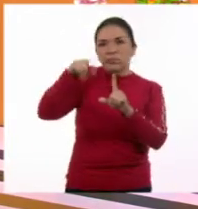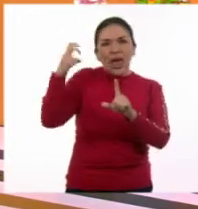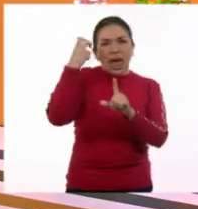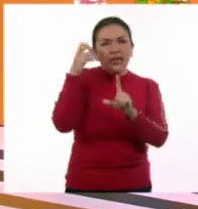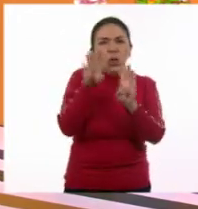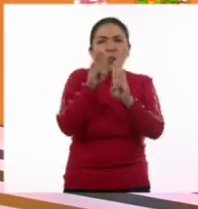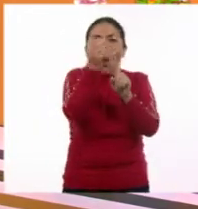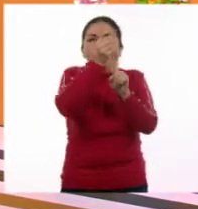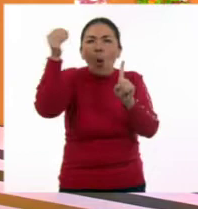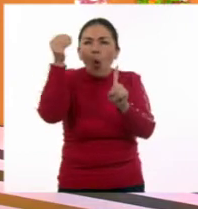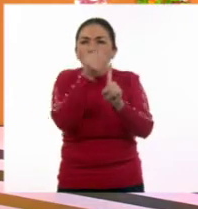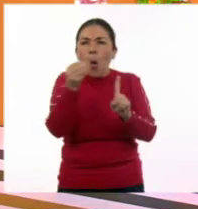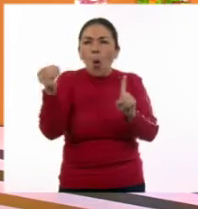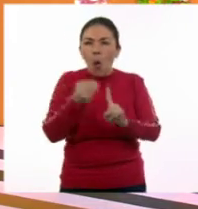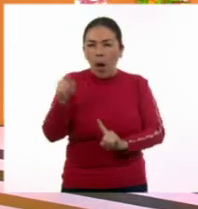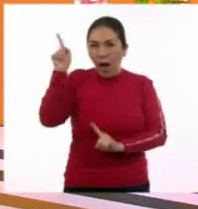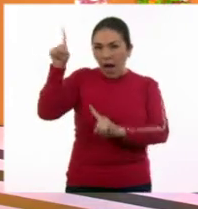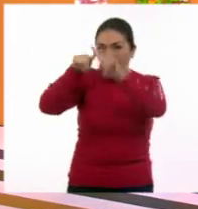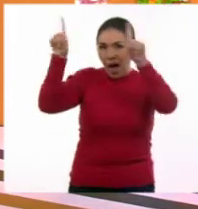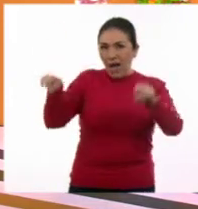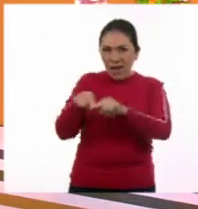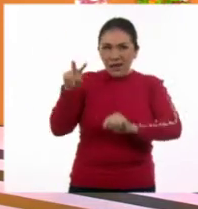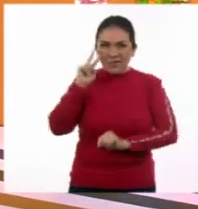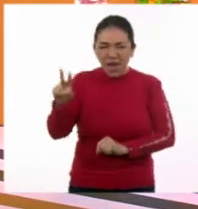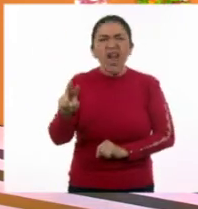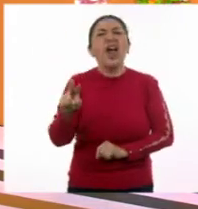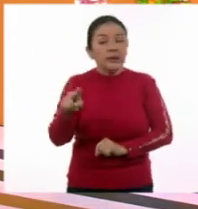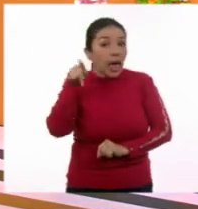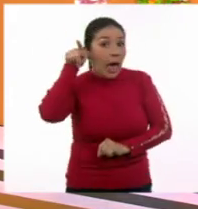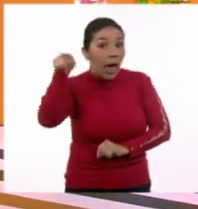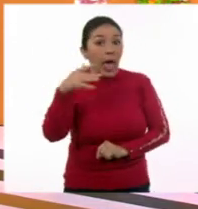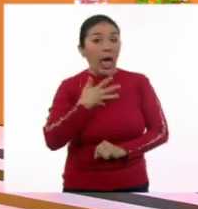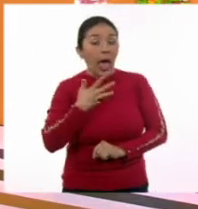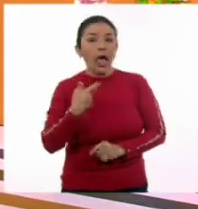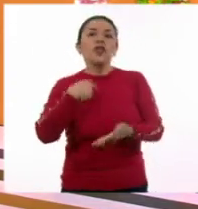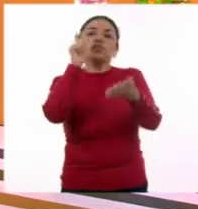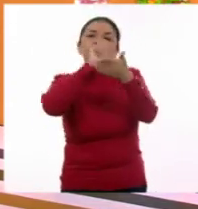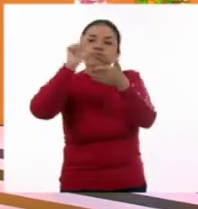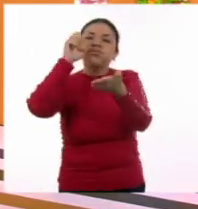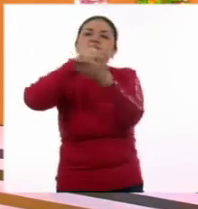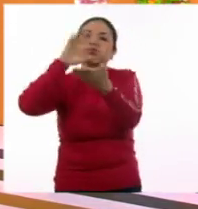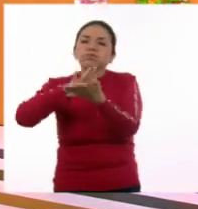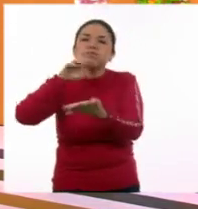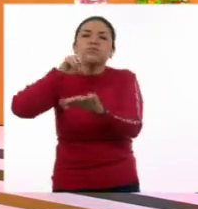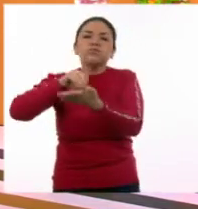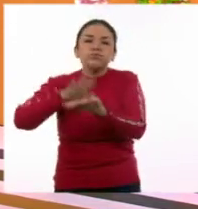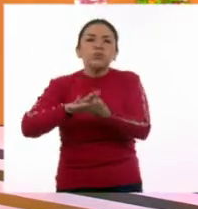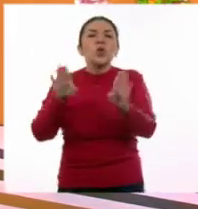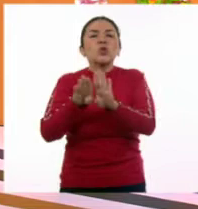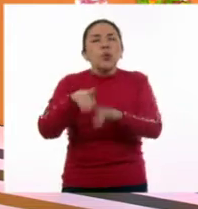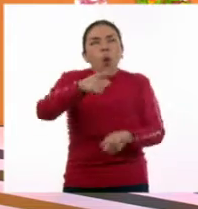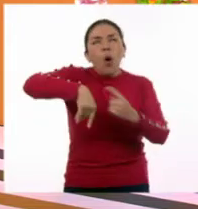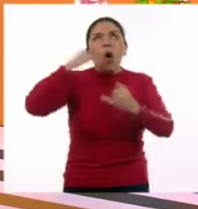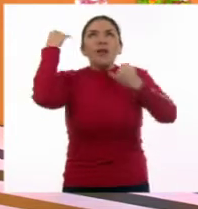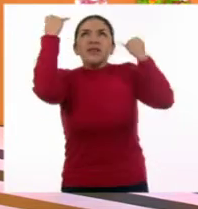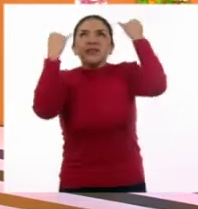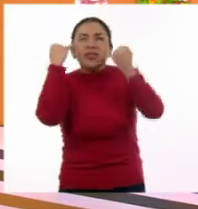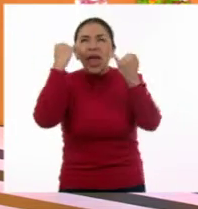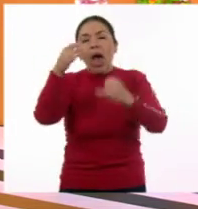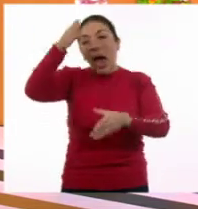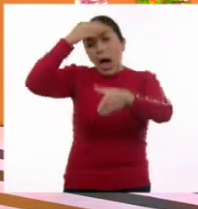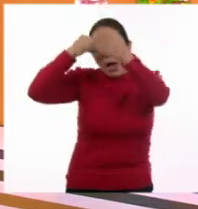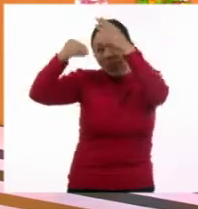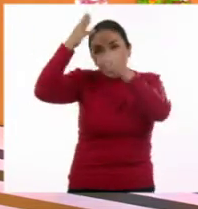organizador gráfico que tenemos en el pizarrón porque ahí hemos estado registrando nuestras ideas nuestro